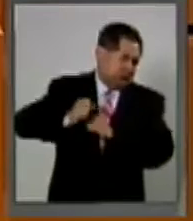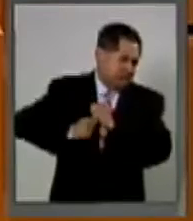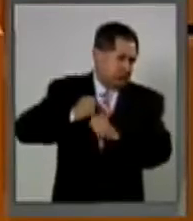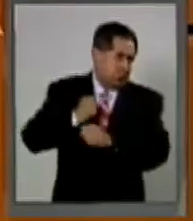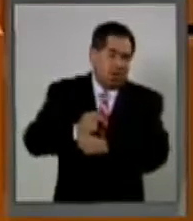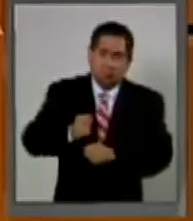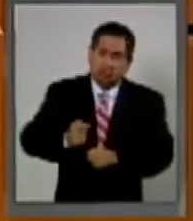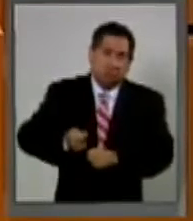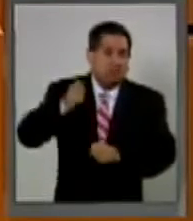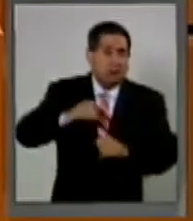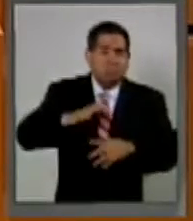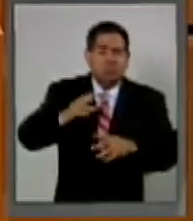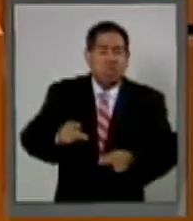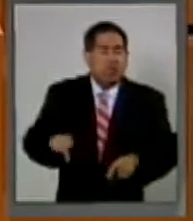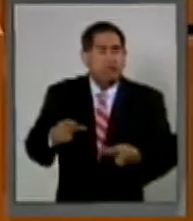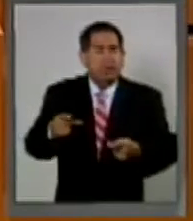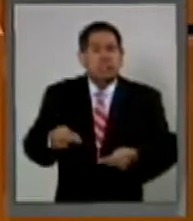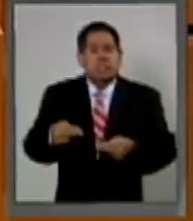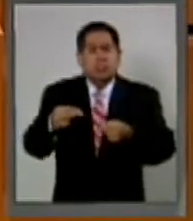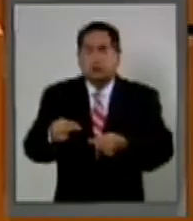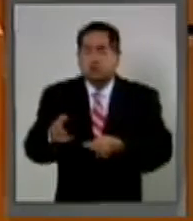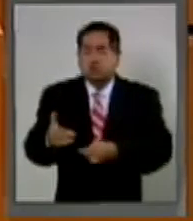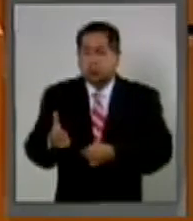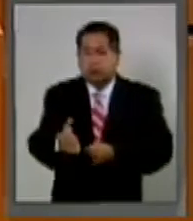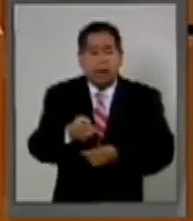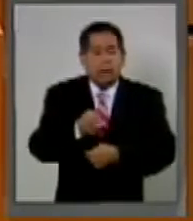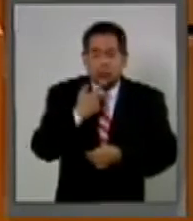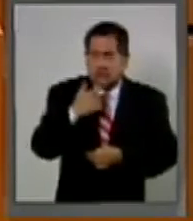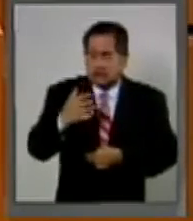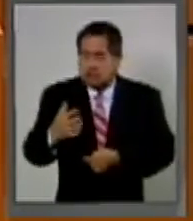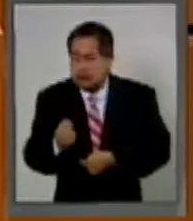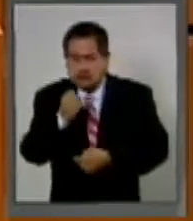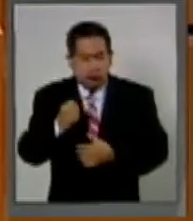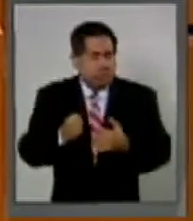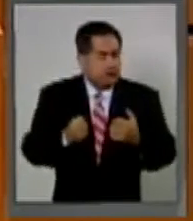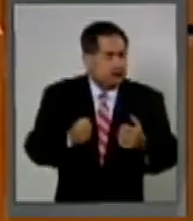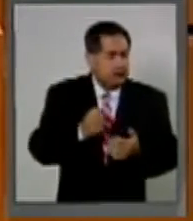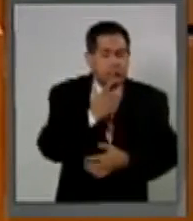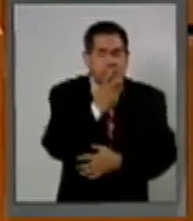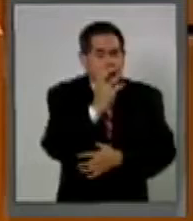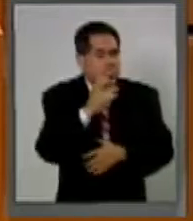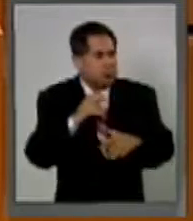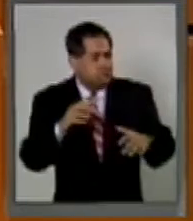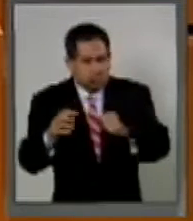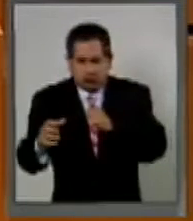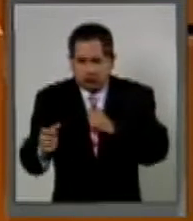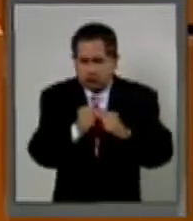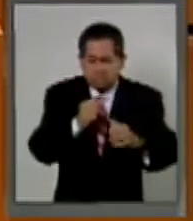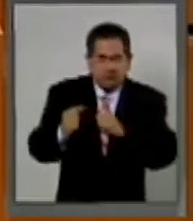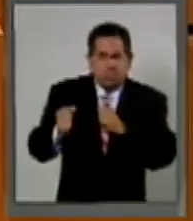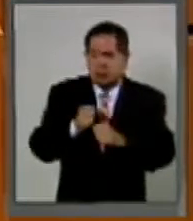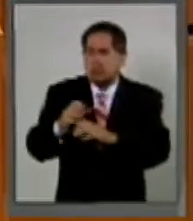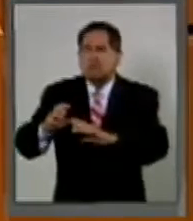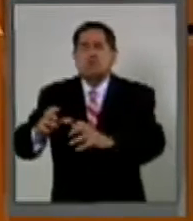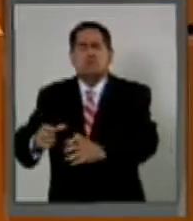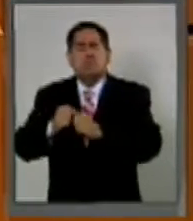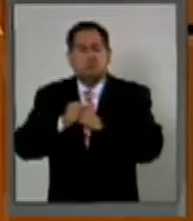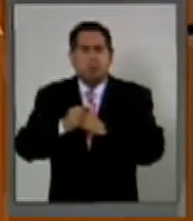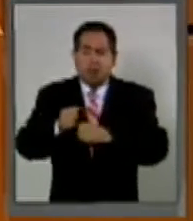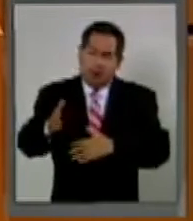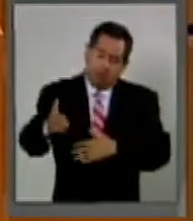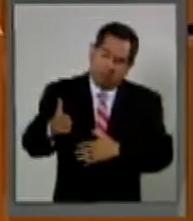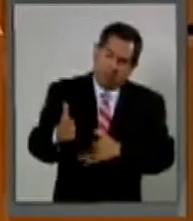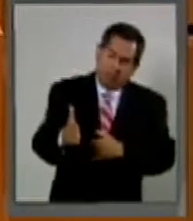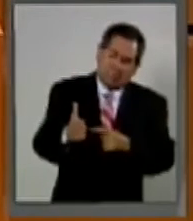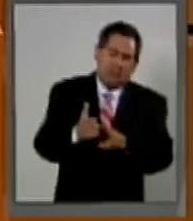humano. Inició como una forma de subsistencia y ha evolucionado en varias aristas, como la